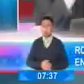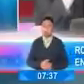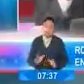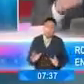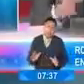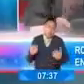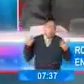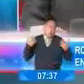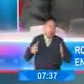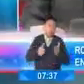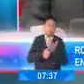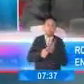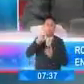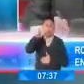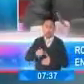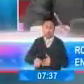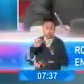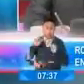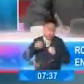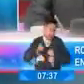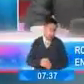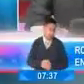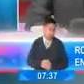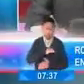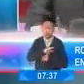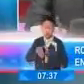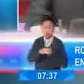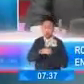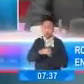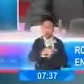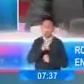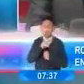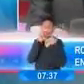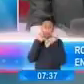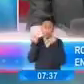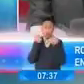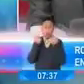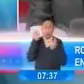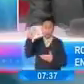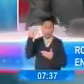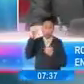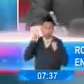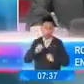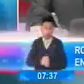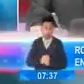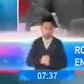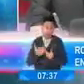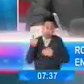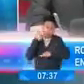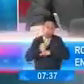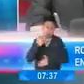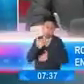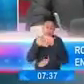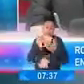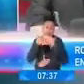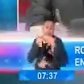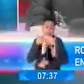con cualquier ministro, con cualquier secretario de Estado. Todos estamos sujetos a control político. Si ese día llega, si ese